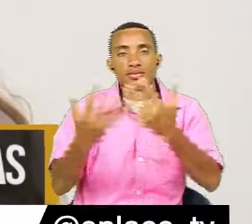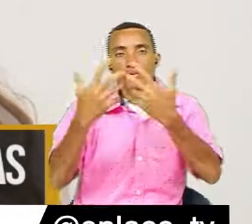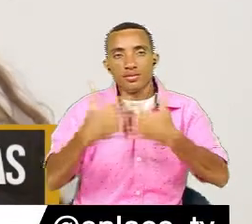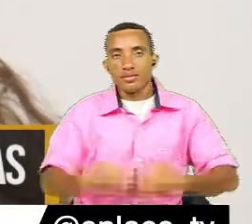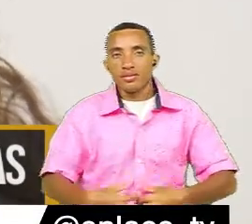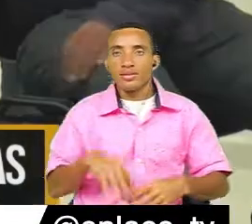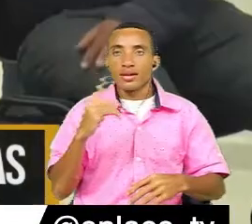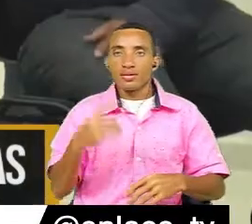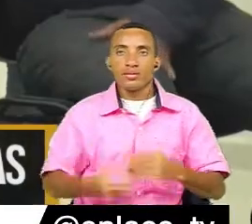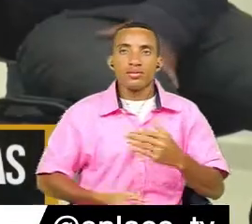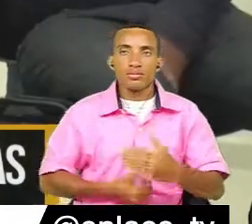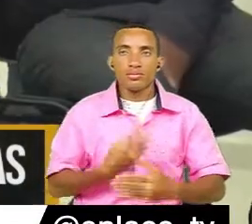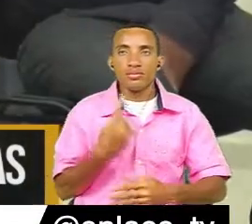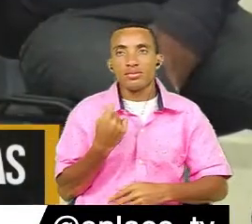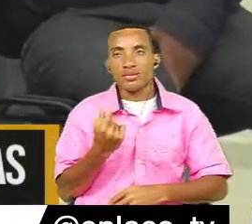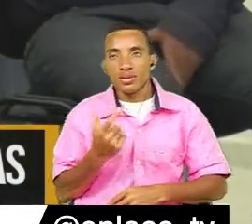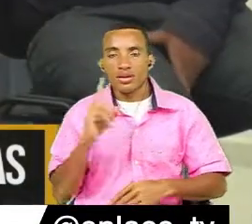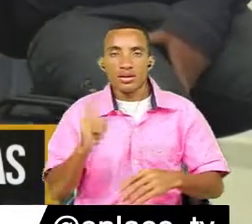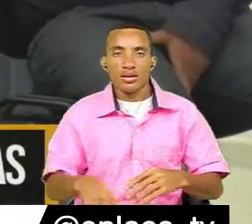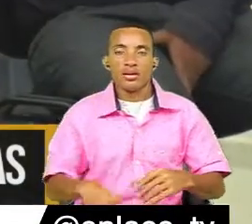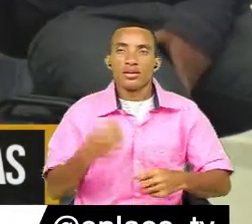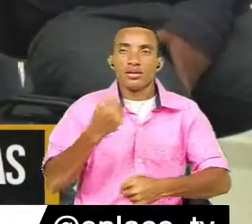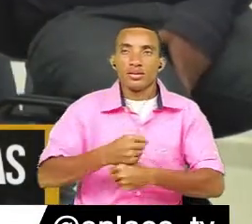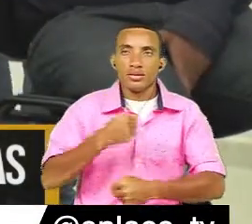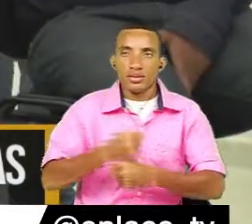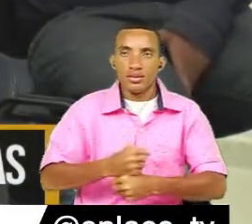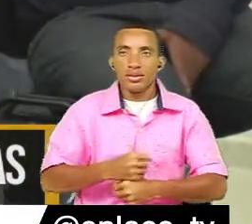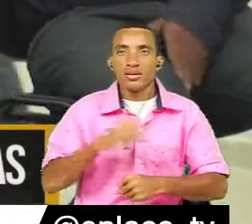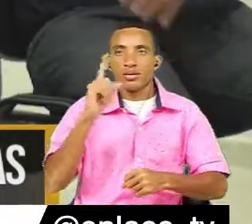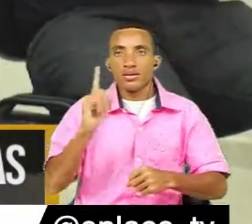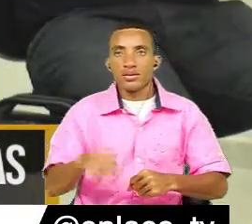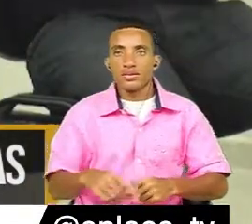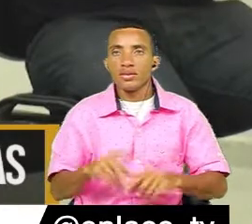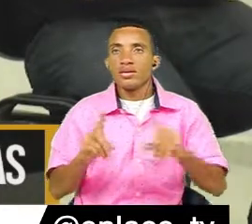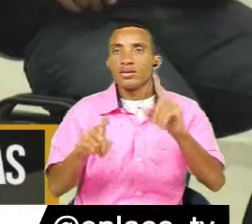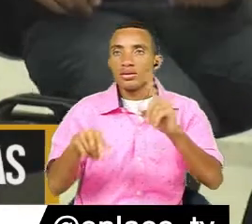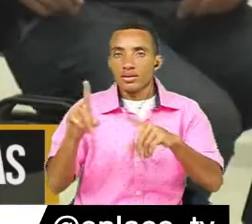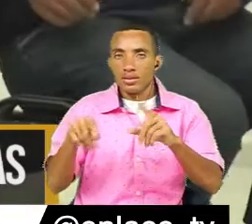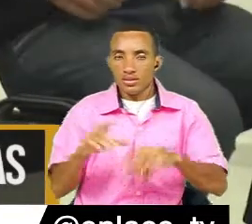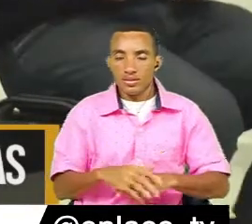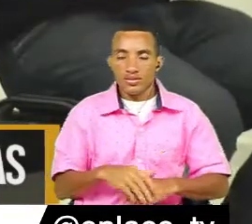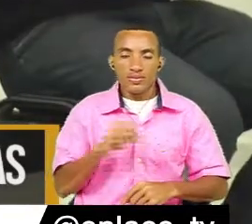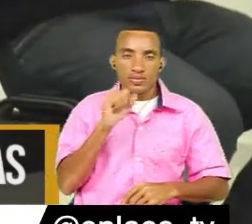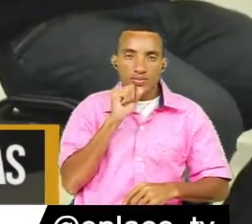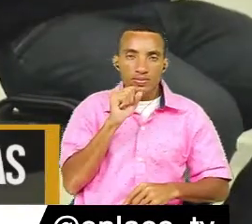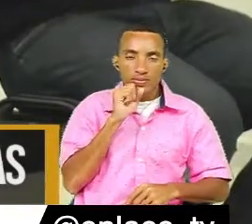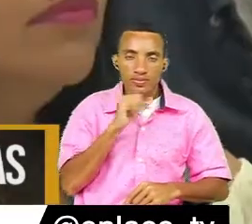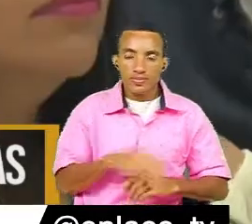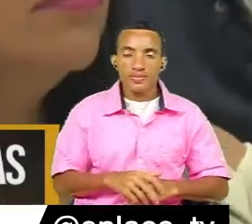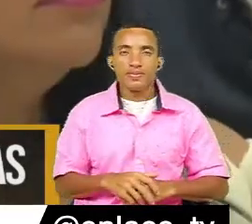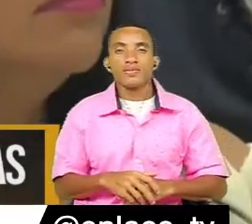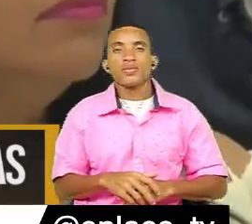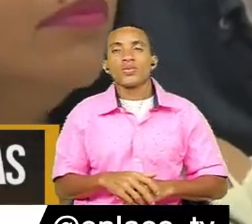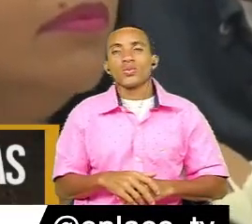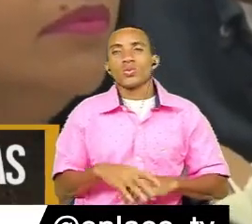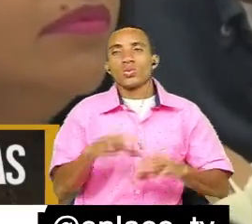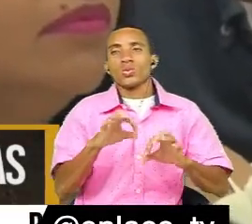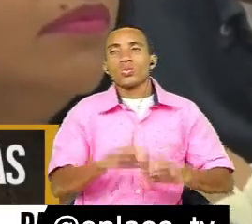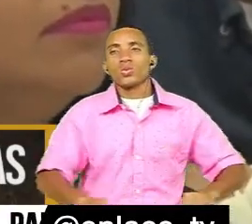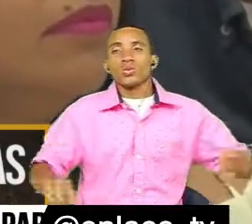generando riqueza y siguen generando empleo digno y formal para los barranqueños. Y pues bueno, muy importante todo